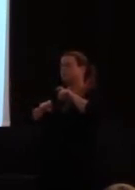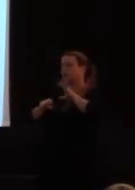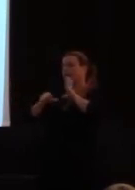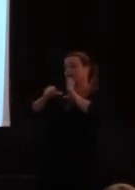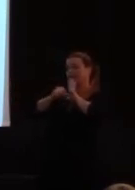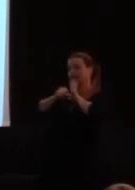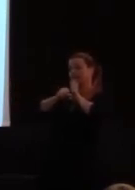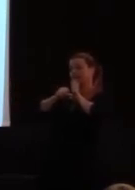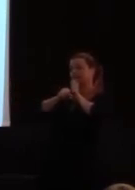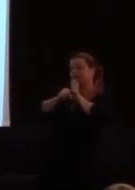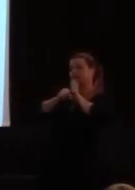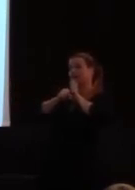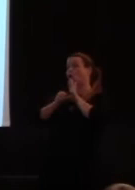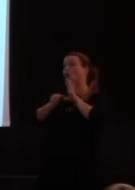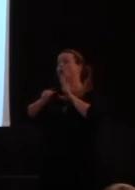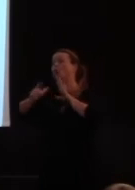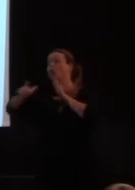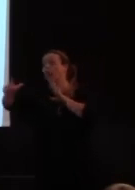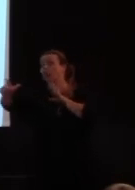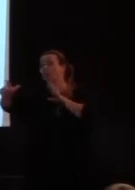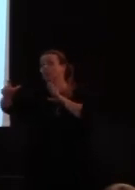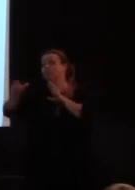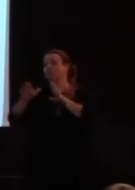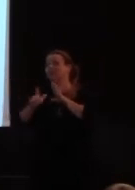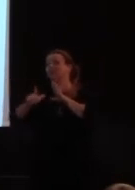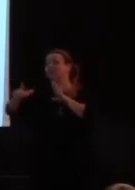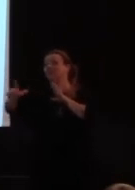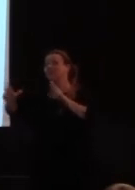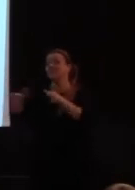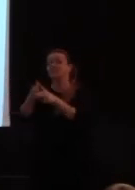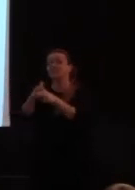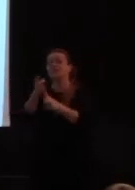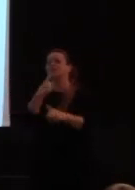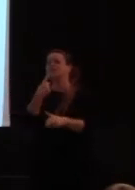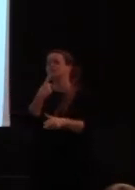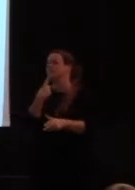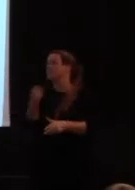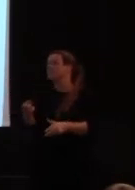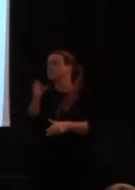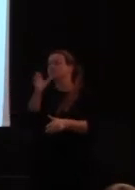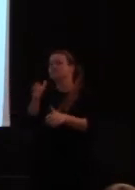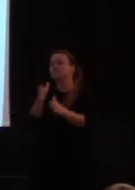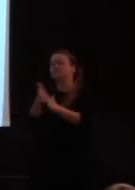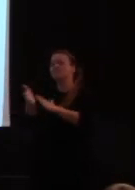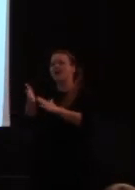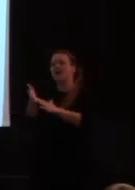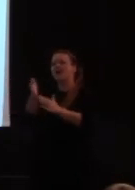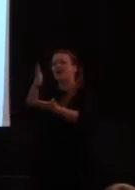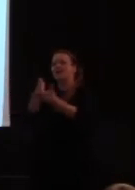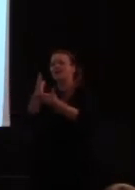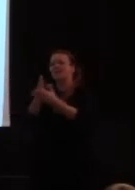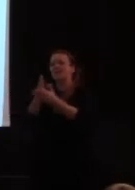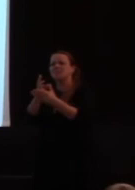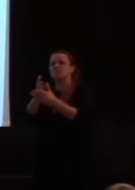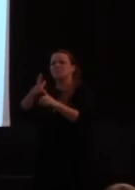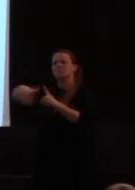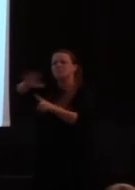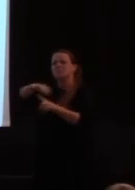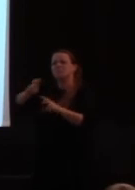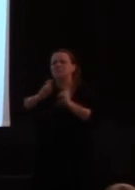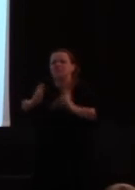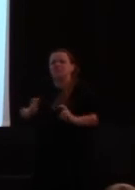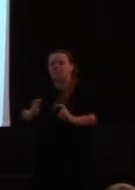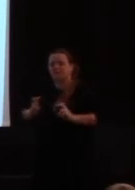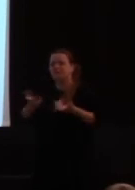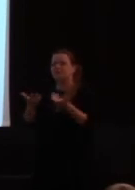si nos situamos en un extremo, hay mucha distancia social, es difícil, porque se crea una clase de clima más tenso, más difícil, ¿no? Pero si nos situamos en